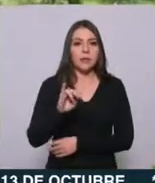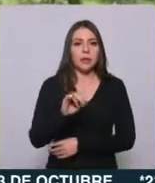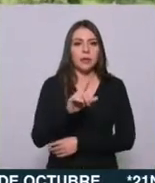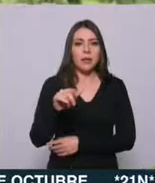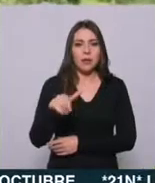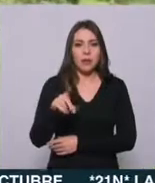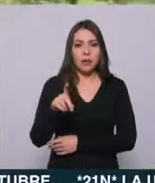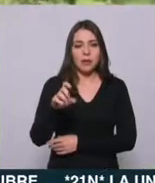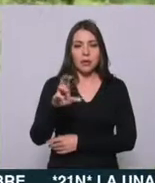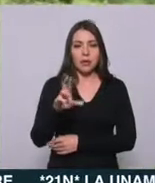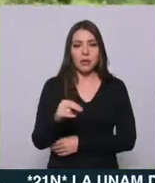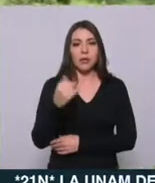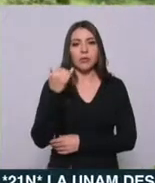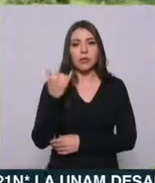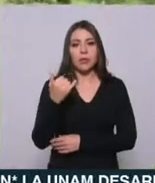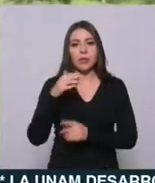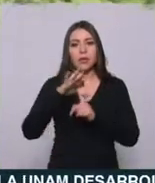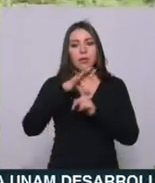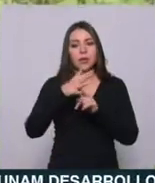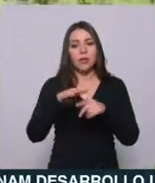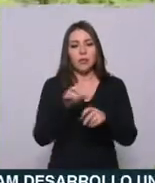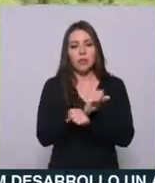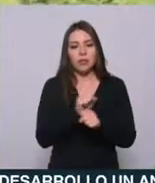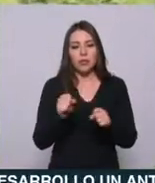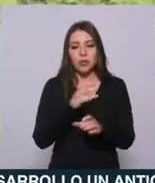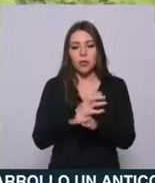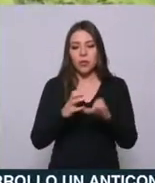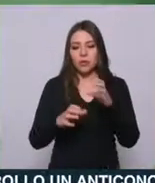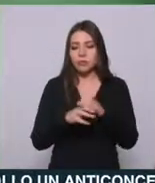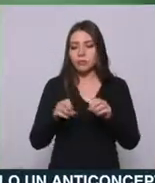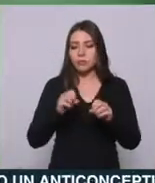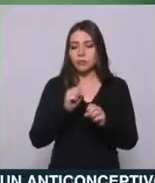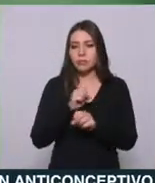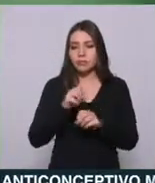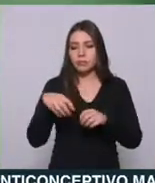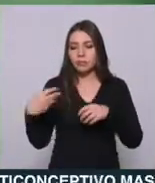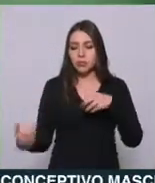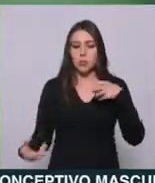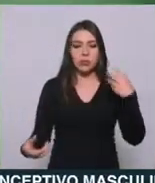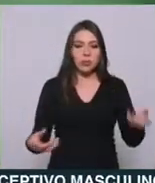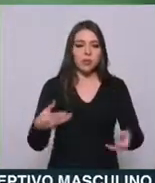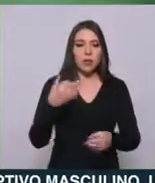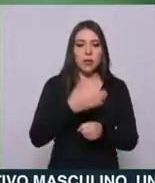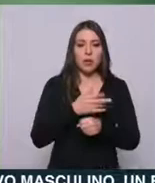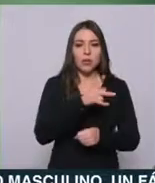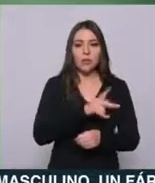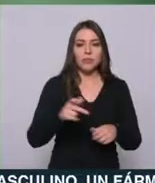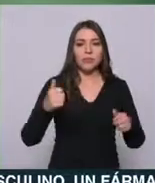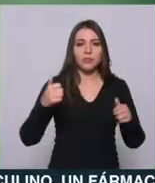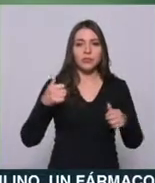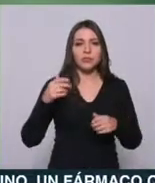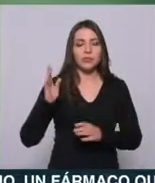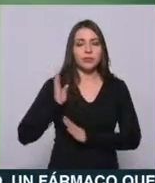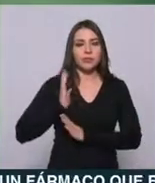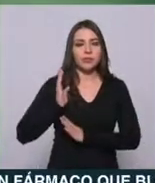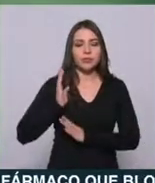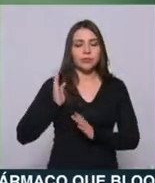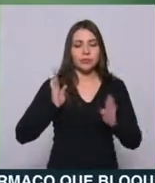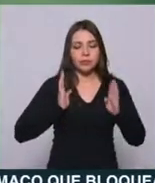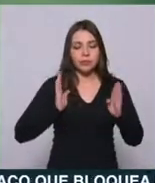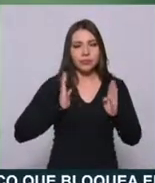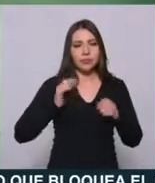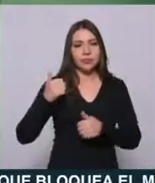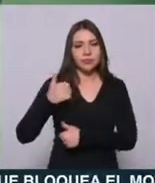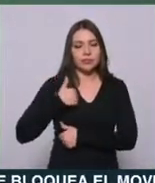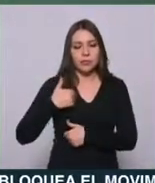los restos del helicóptero siniestrado, que ya están bajo resguardo de elementos del Ejército Mexicano y de